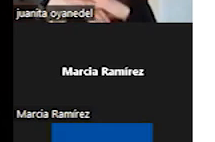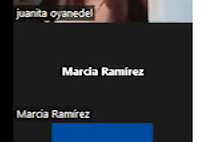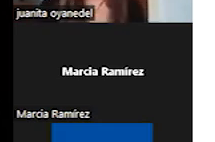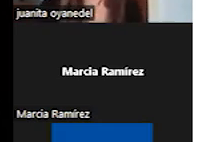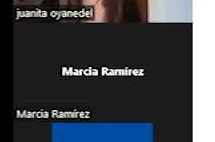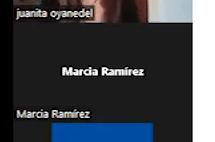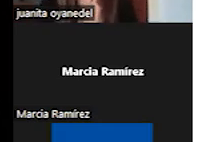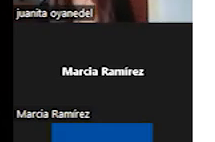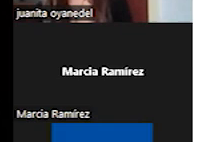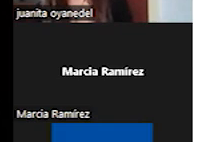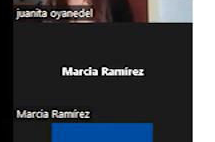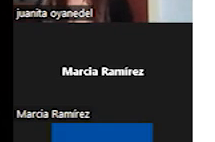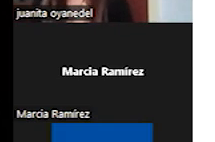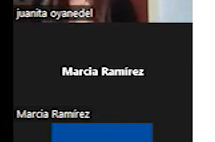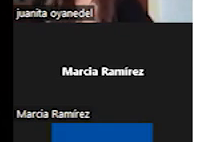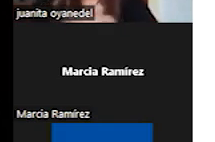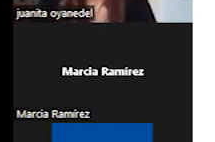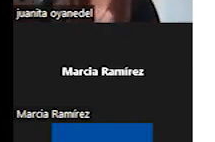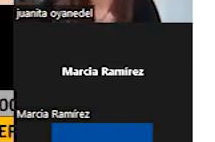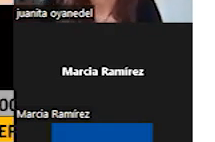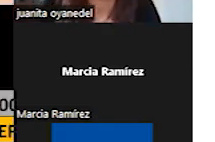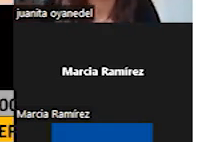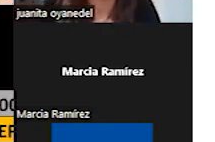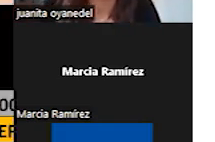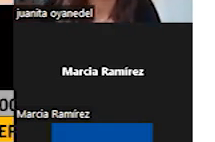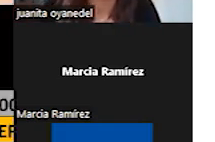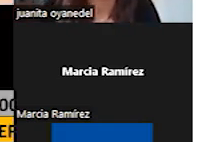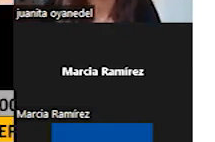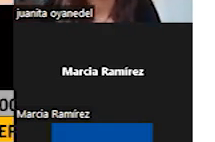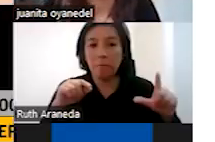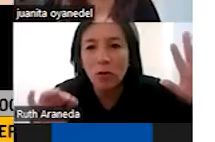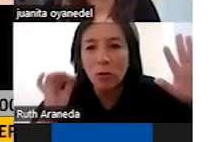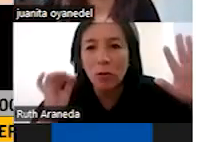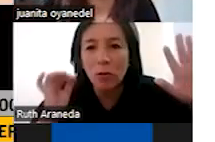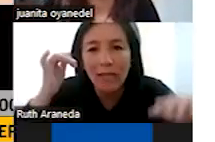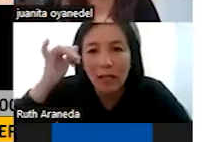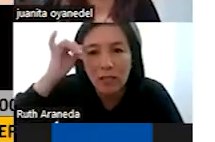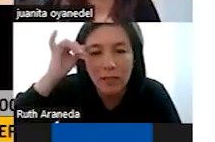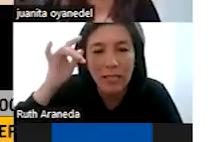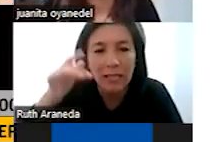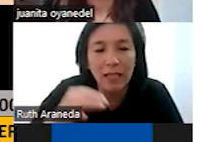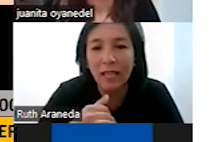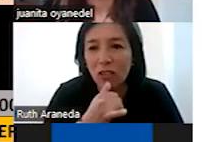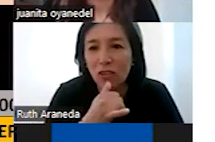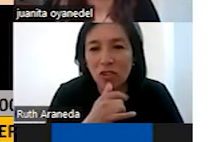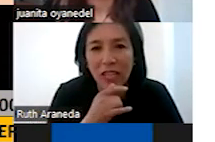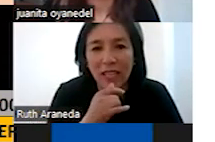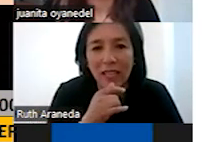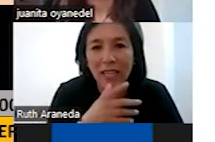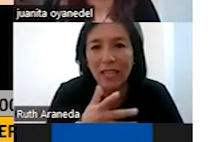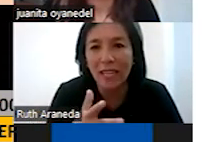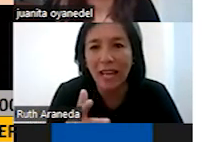afiche y vamos a ver si funciona esto. Ahí. Lo primero que hice. Disculpe, José Sí. Miguel, es que yo